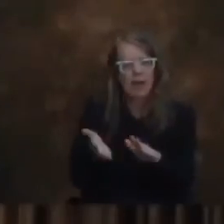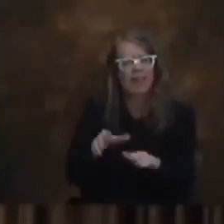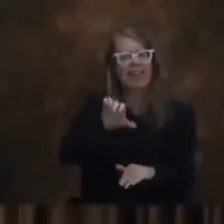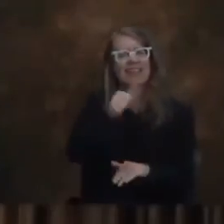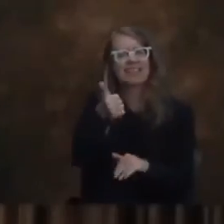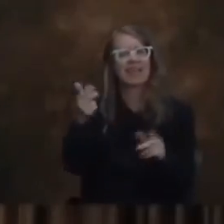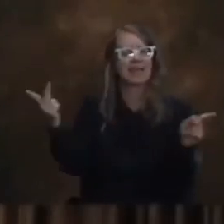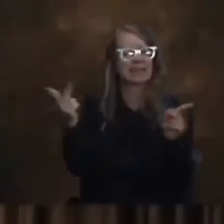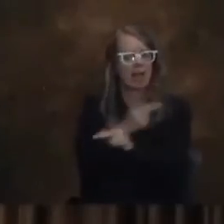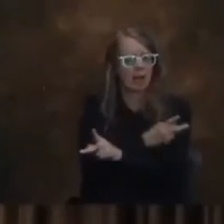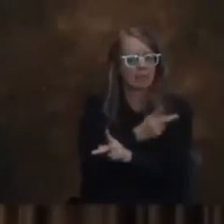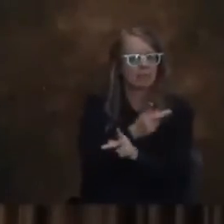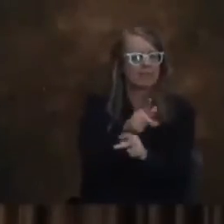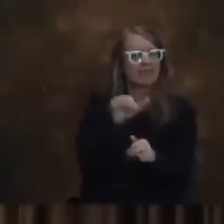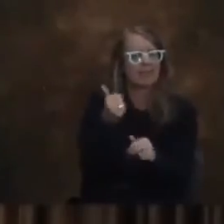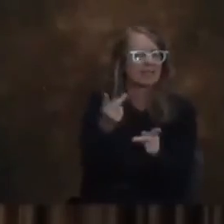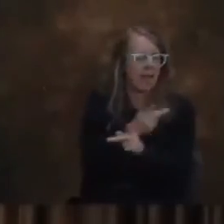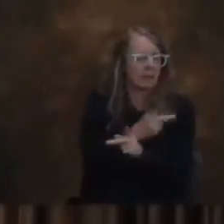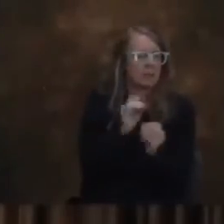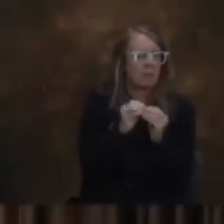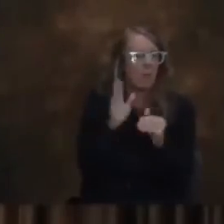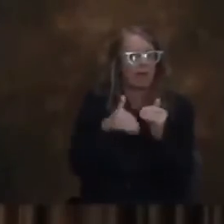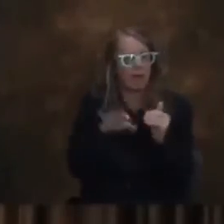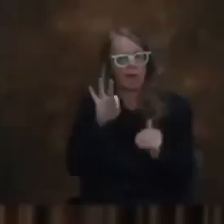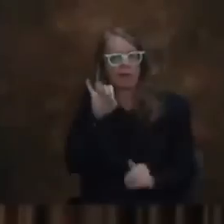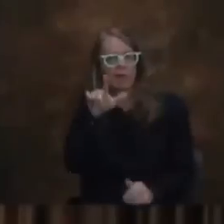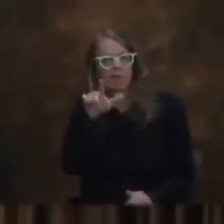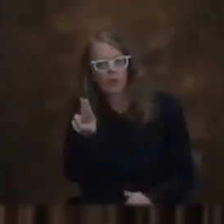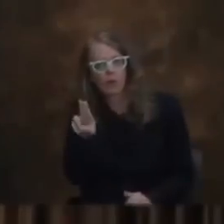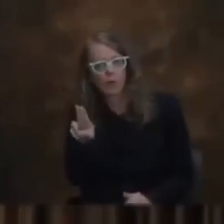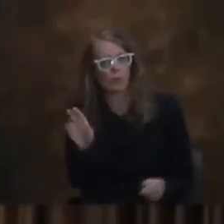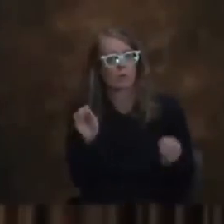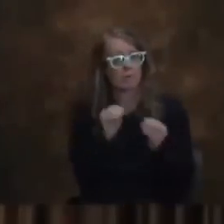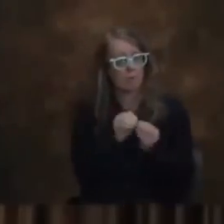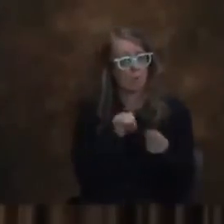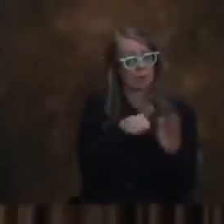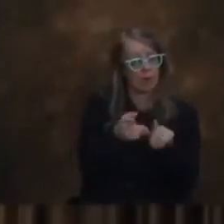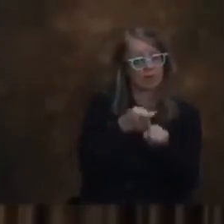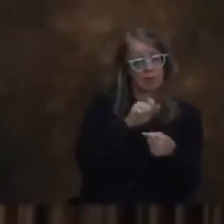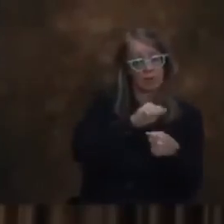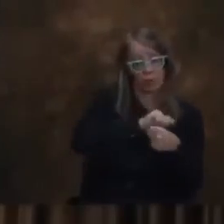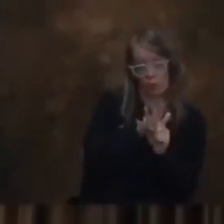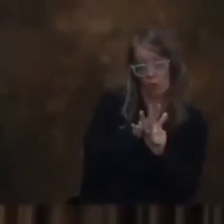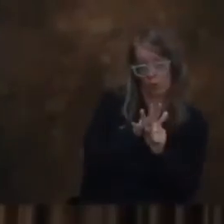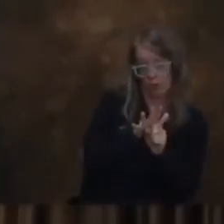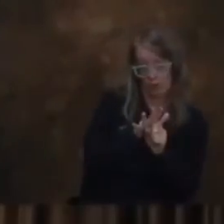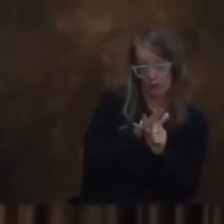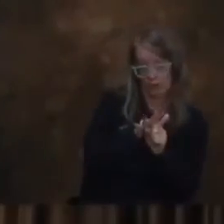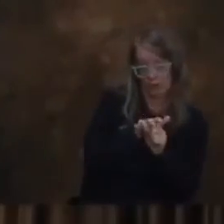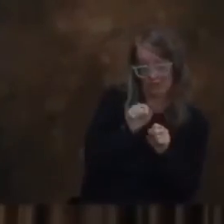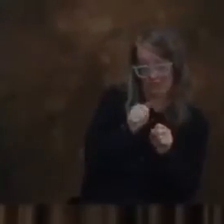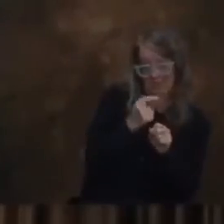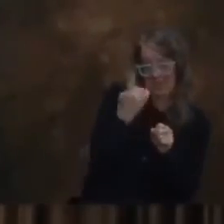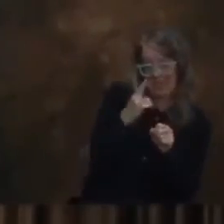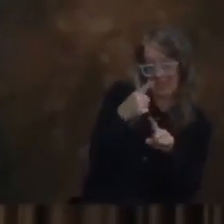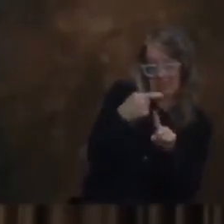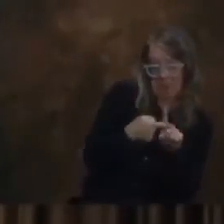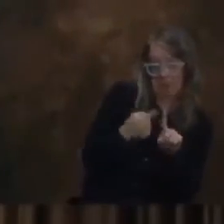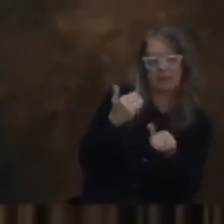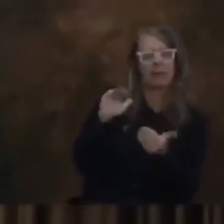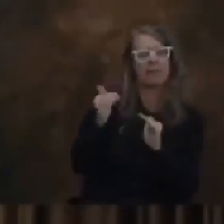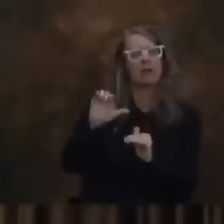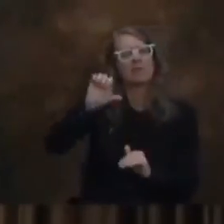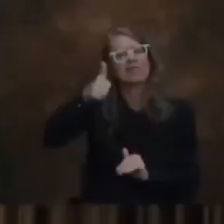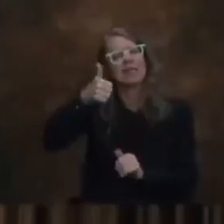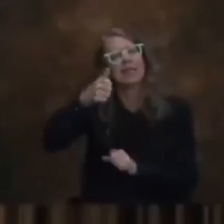influenza que la gripe así que kobe de hemos tenemos visto más muertes debido a kobe desde que comenzó la pandemia